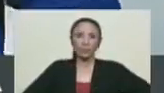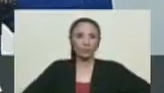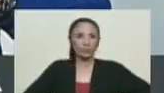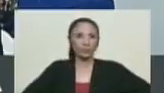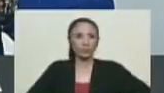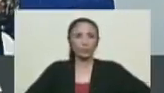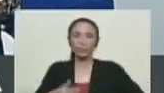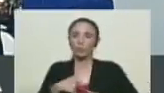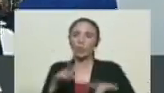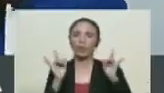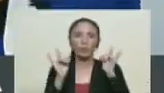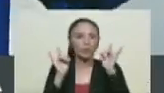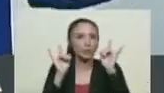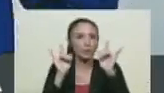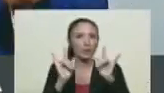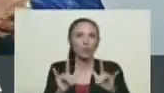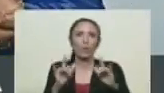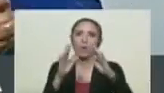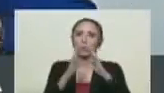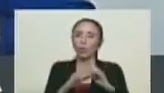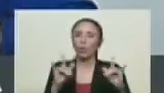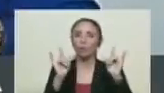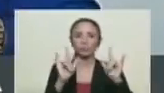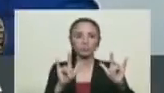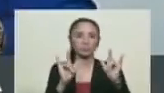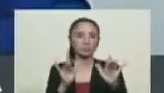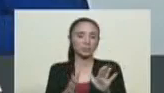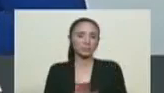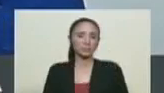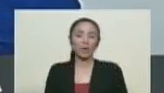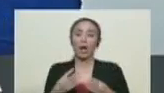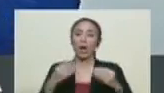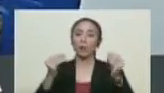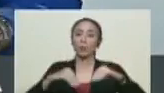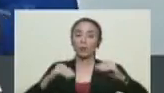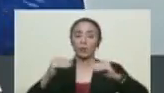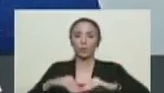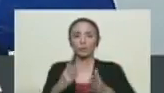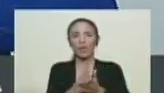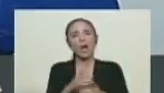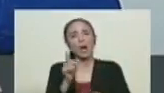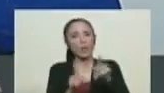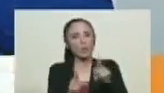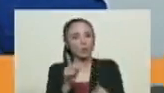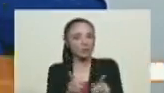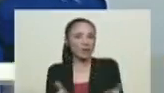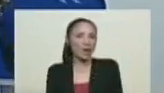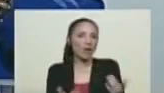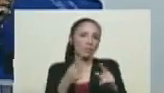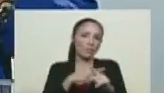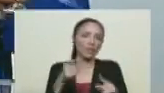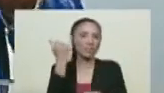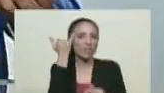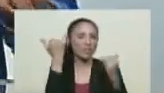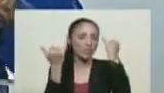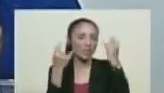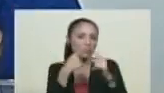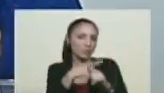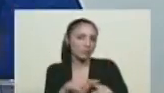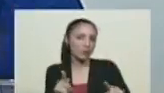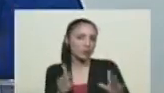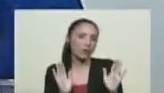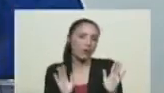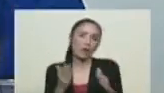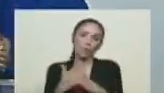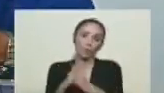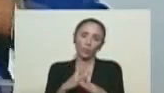quiero. Tenemos grandes acuerdos. A veces tenemos diferencias tácticas y también de las diferencias yo